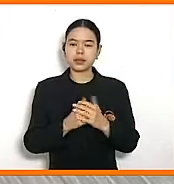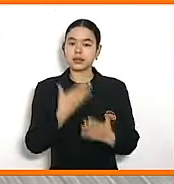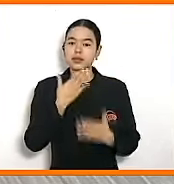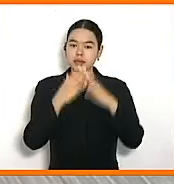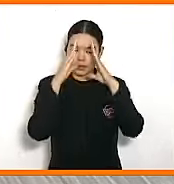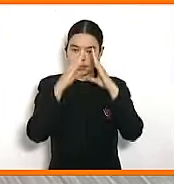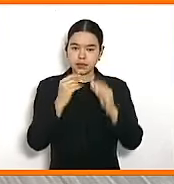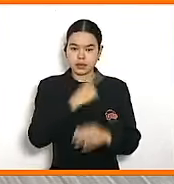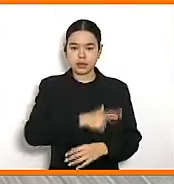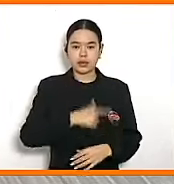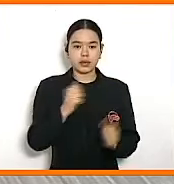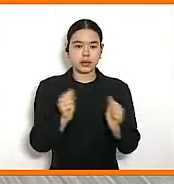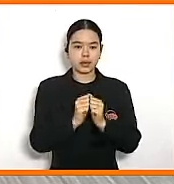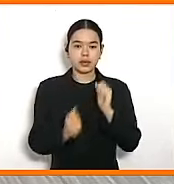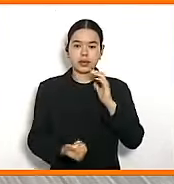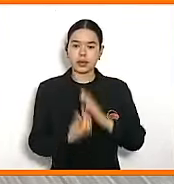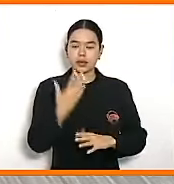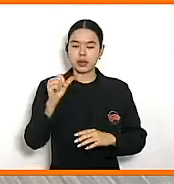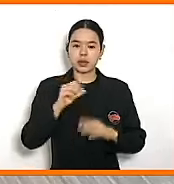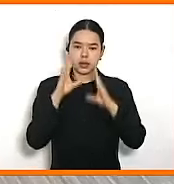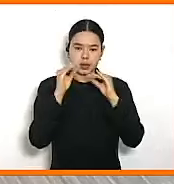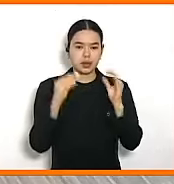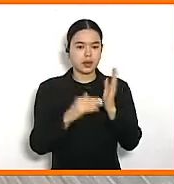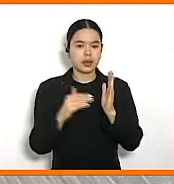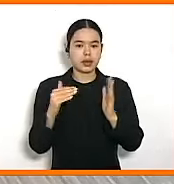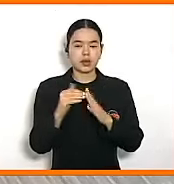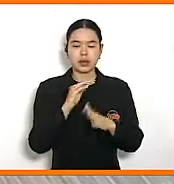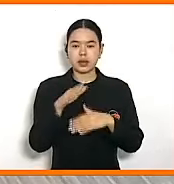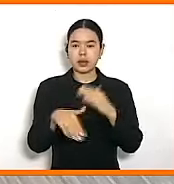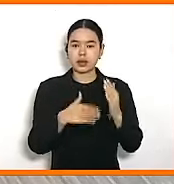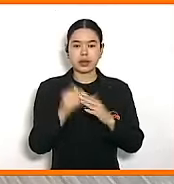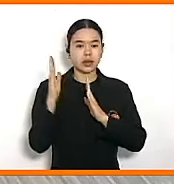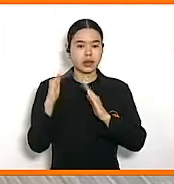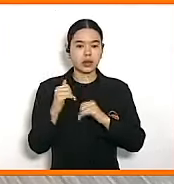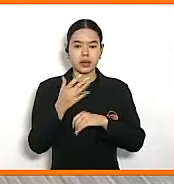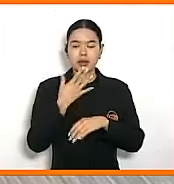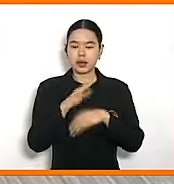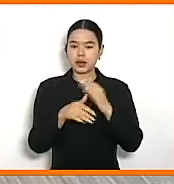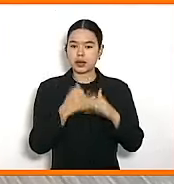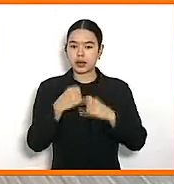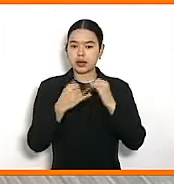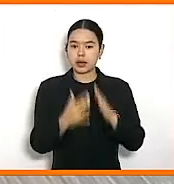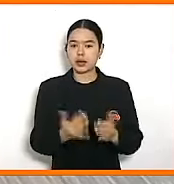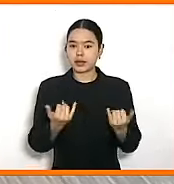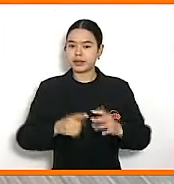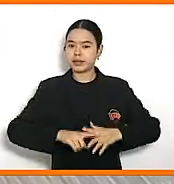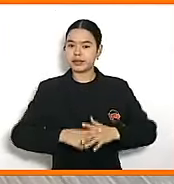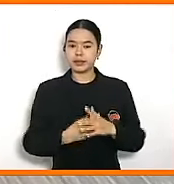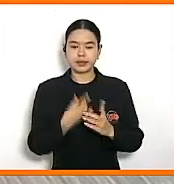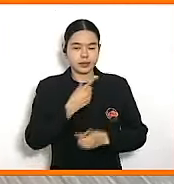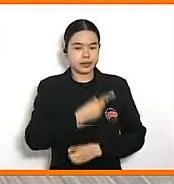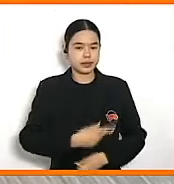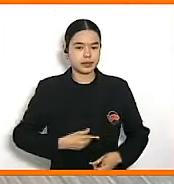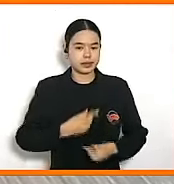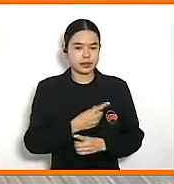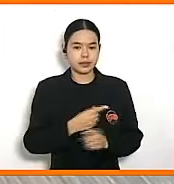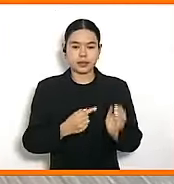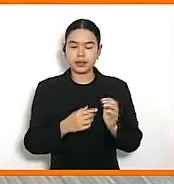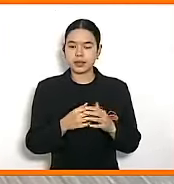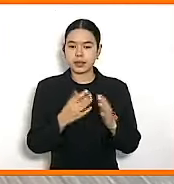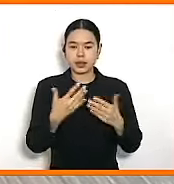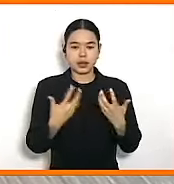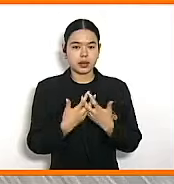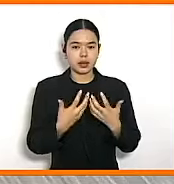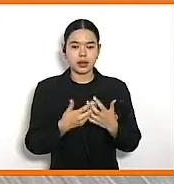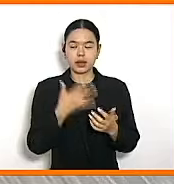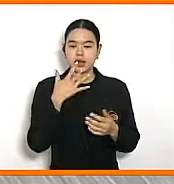noches, Ana. Qué placer acompañarte en esta noche millonaria. Te deseamos muchísima suerte, querido jugador, porque damos inicio a nuestra diversión y Ana será la encargada de darte la